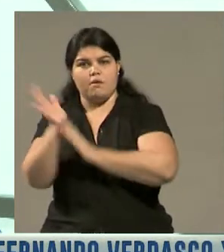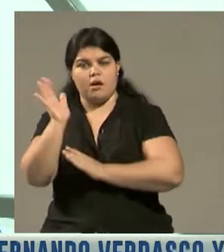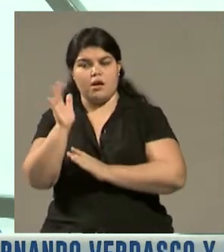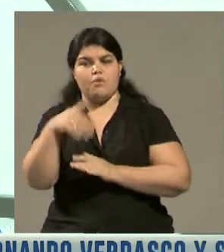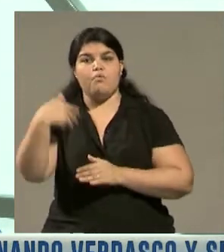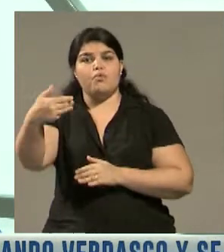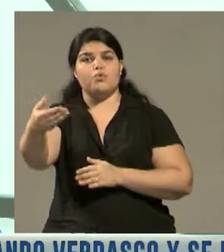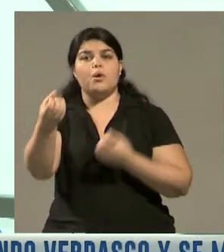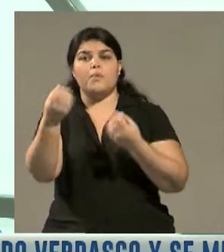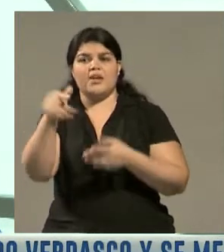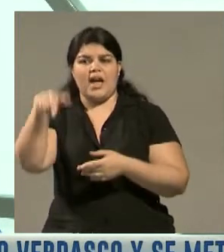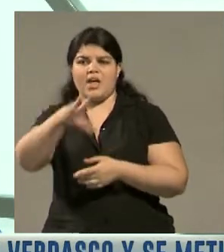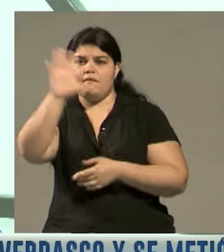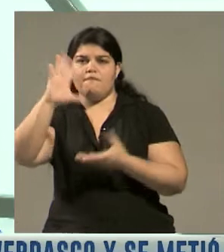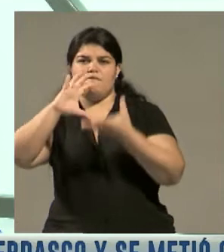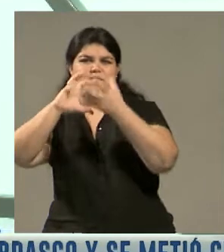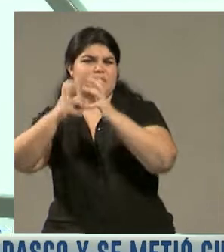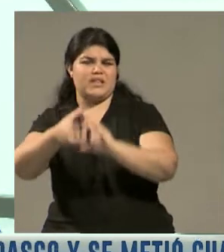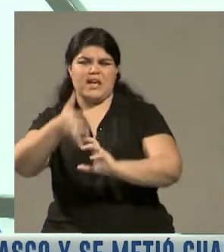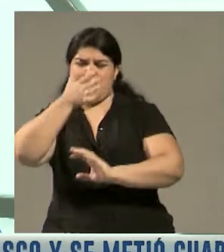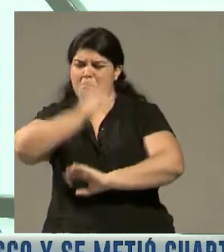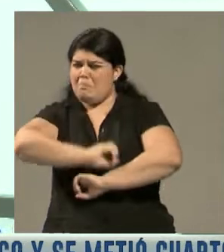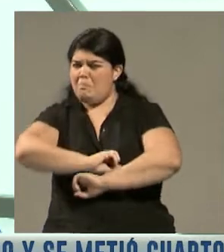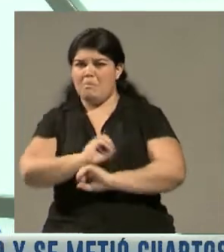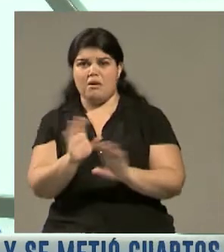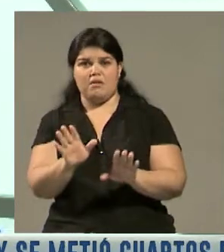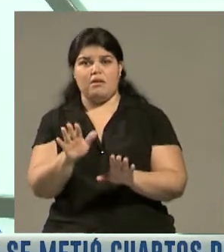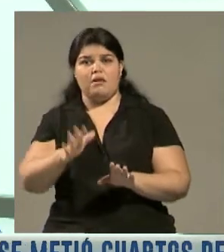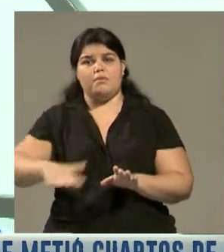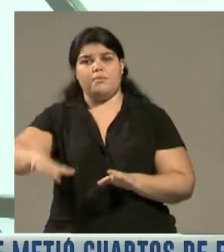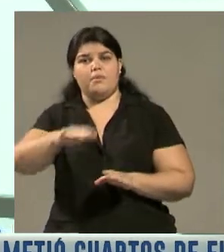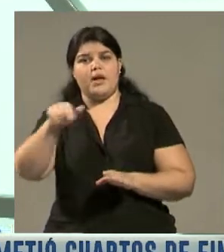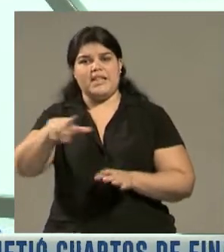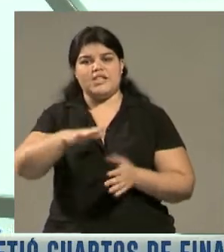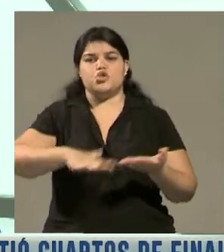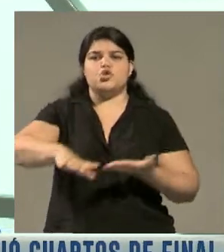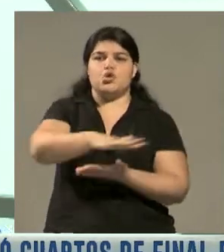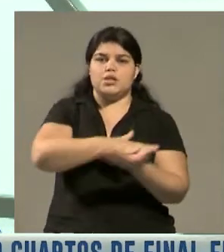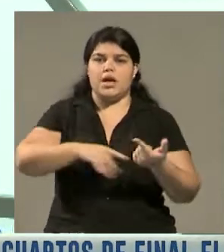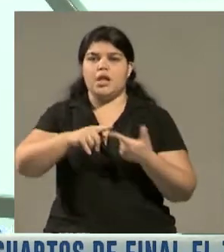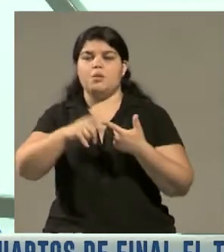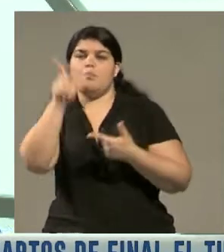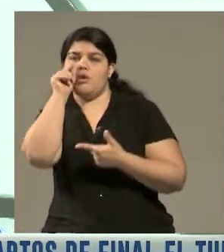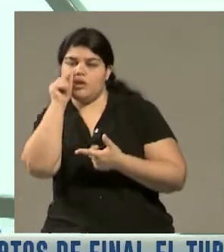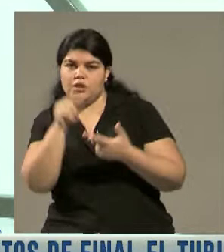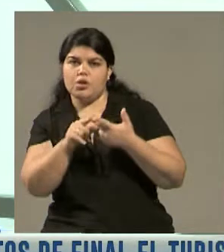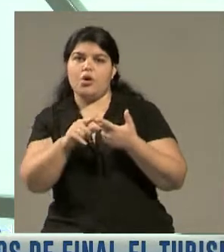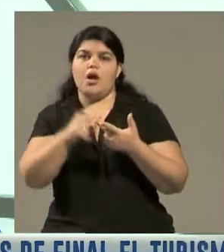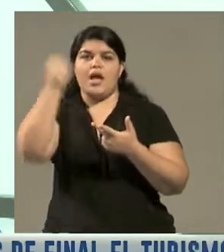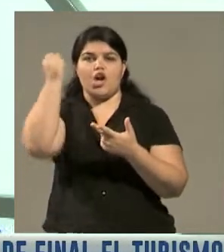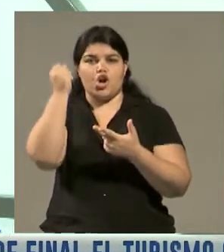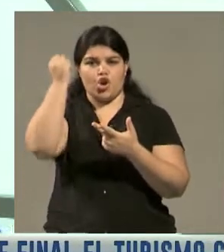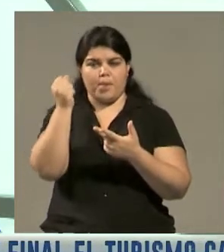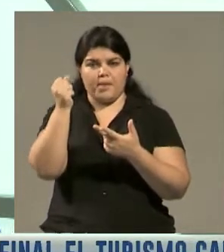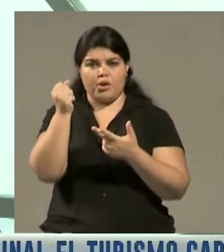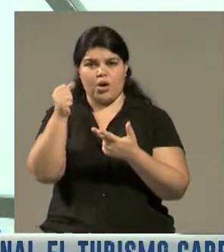por las malas condiciones que están teniendo tanto en lo social, en lo político y en lo económico. Las fronteras